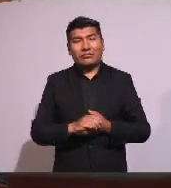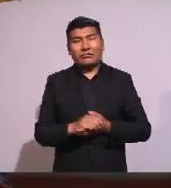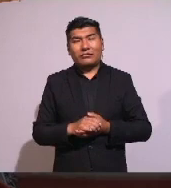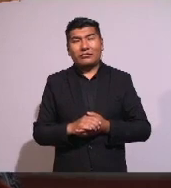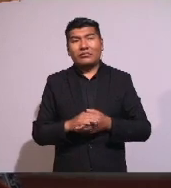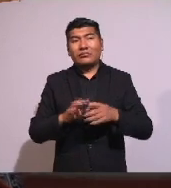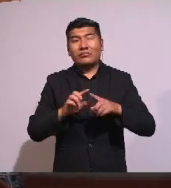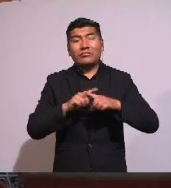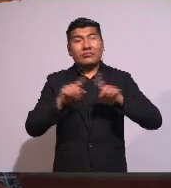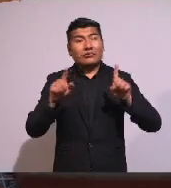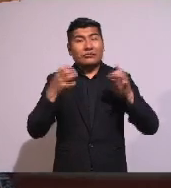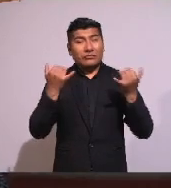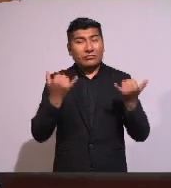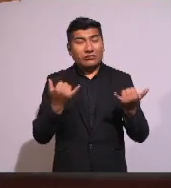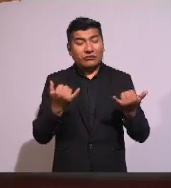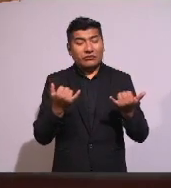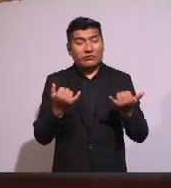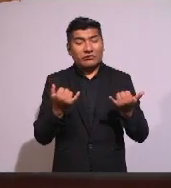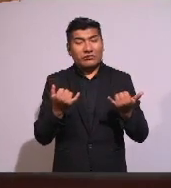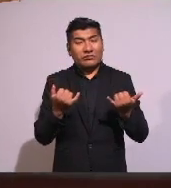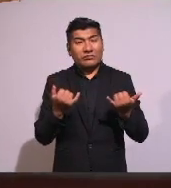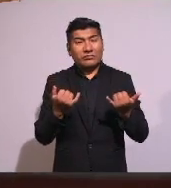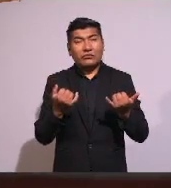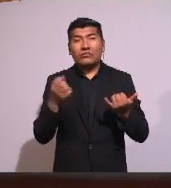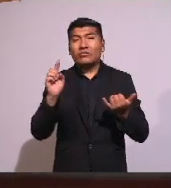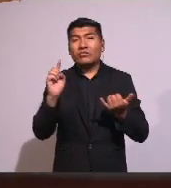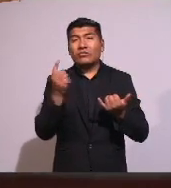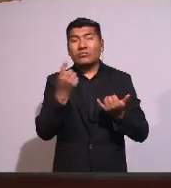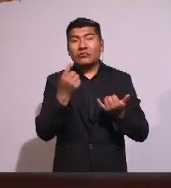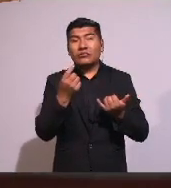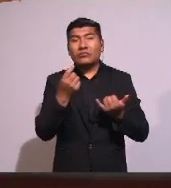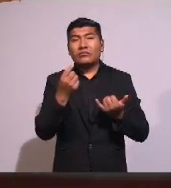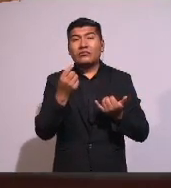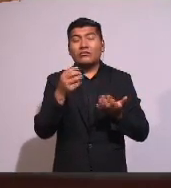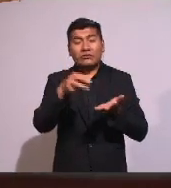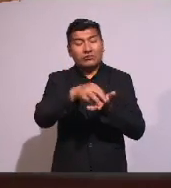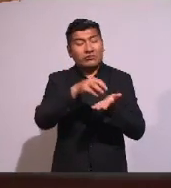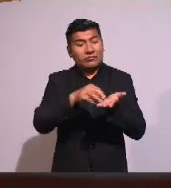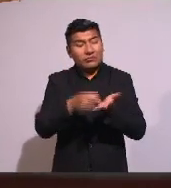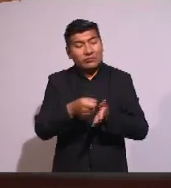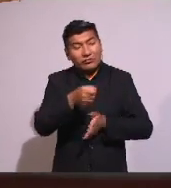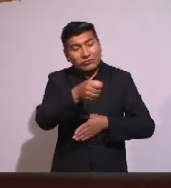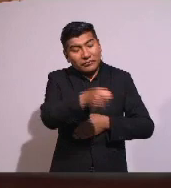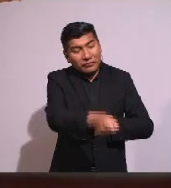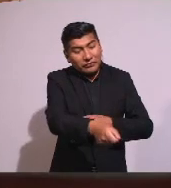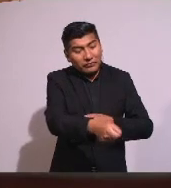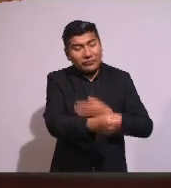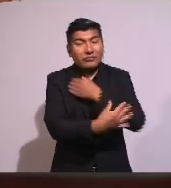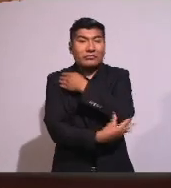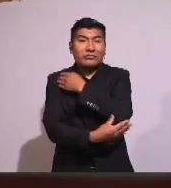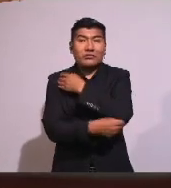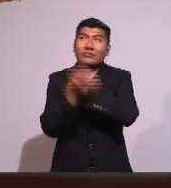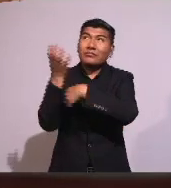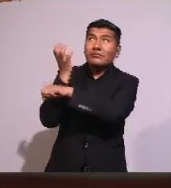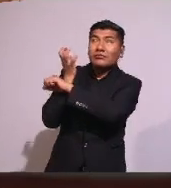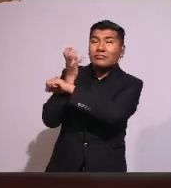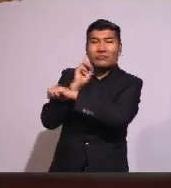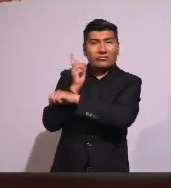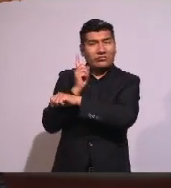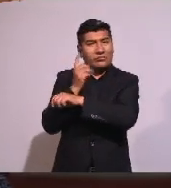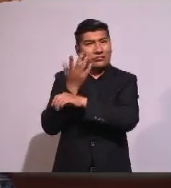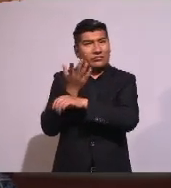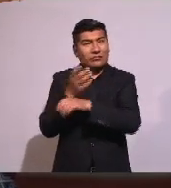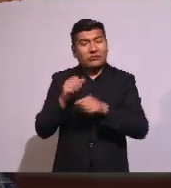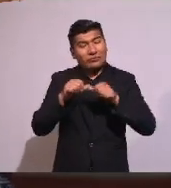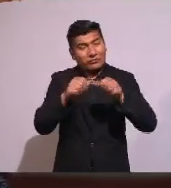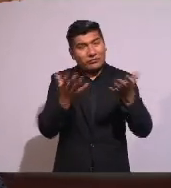Sin embargo, hoy en día, la simple limosna ya no es suficiente. La pobreza